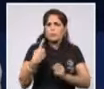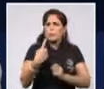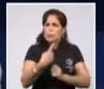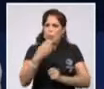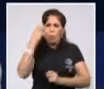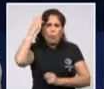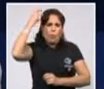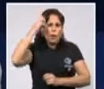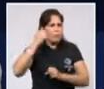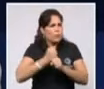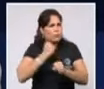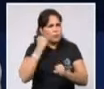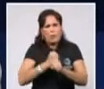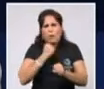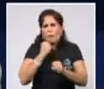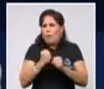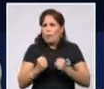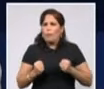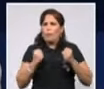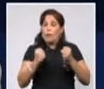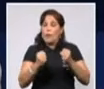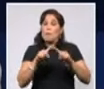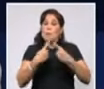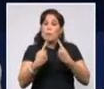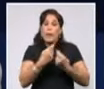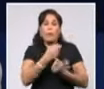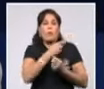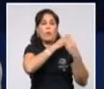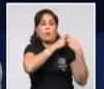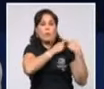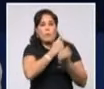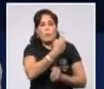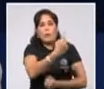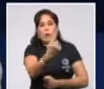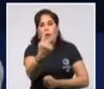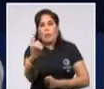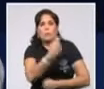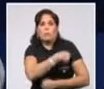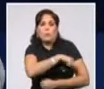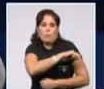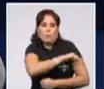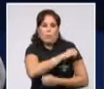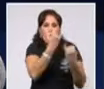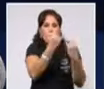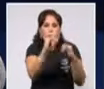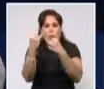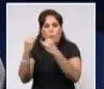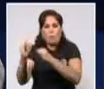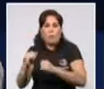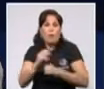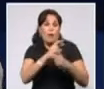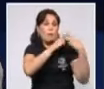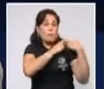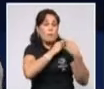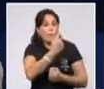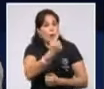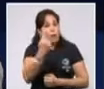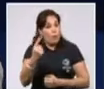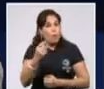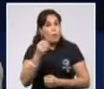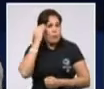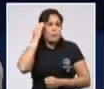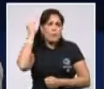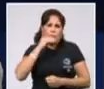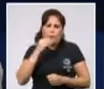organismos, pero hay una parte que es de la responsabilidad individual, además de la responsabilidad administrativa